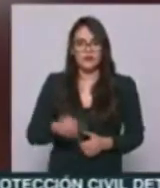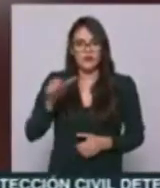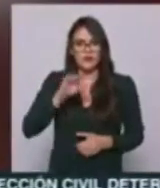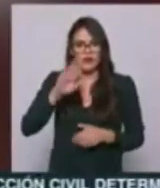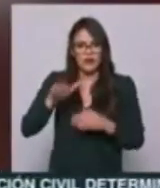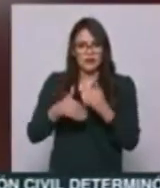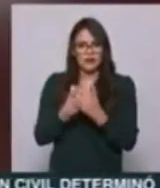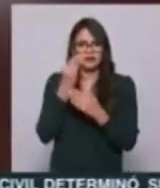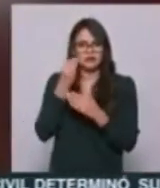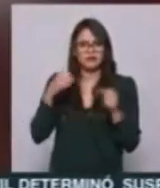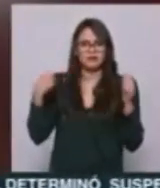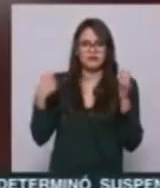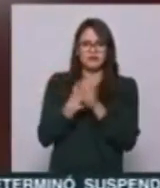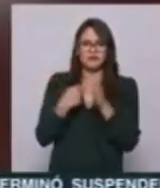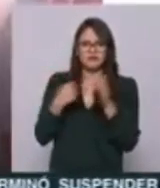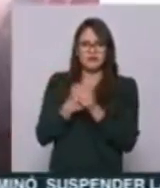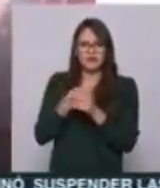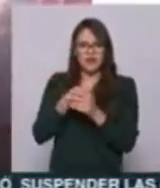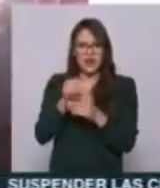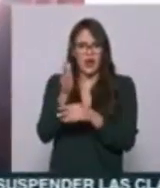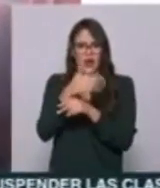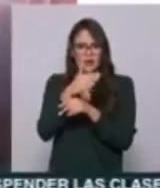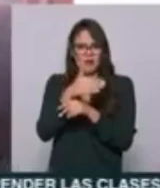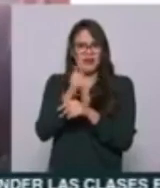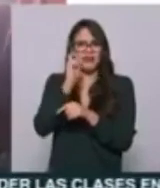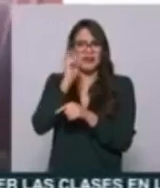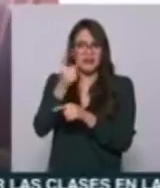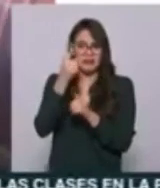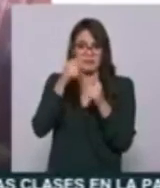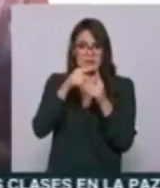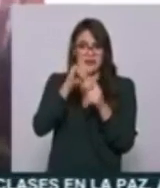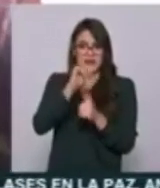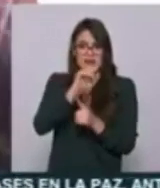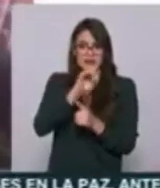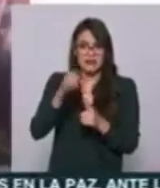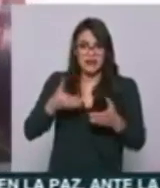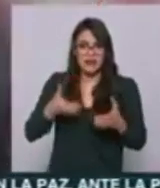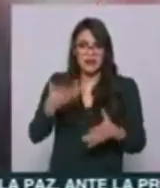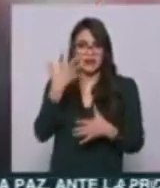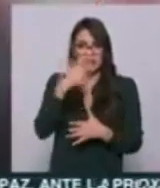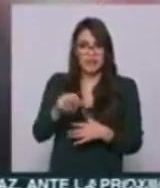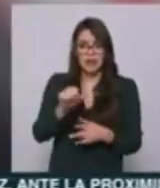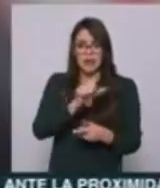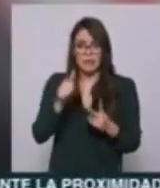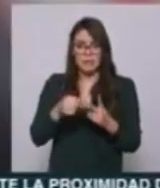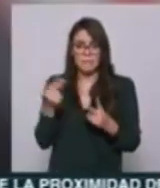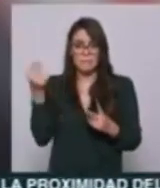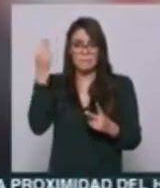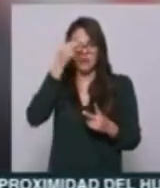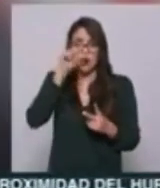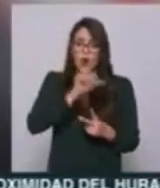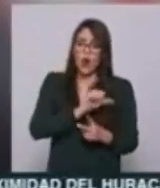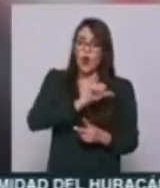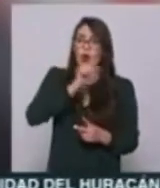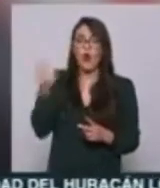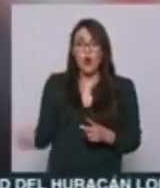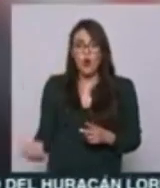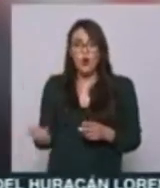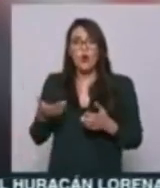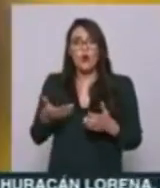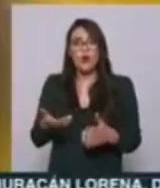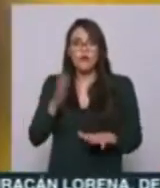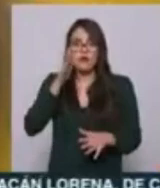Amanecer de choques de ambulancias. El primero fue de una ambulancia del ISSSTE en calle 10 y Periférico. Una más tuvo el percance casi